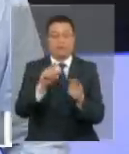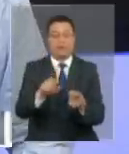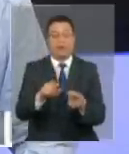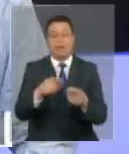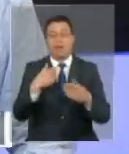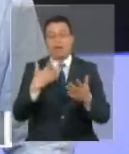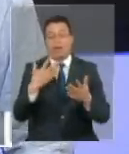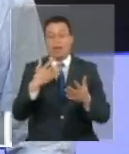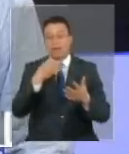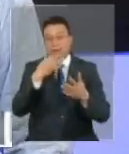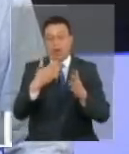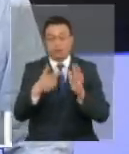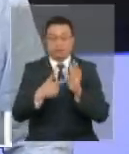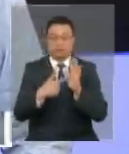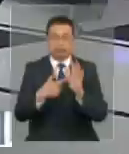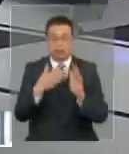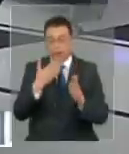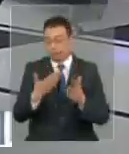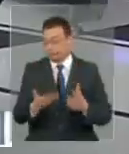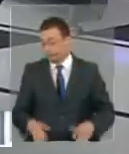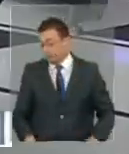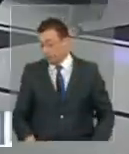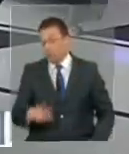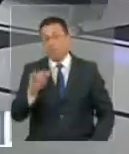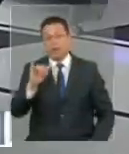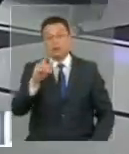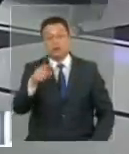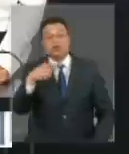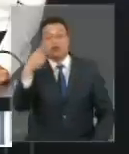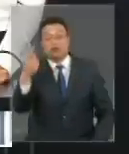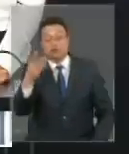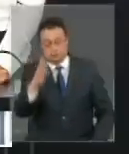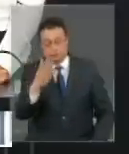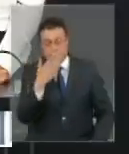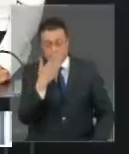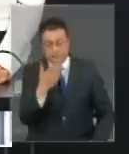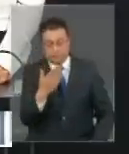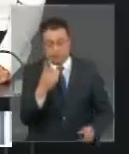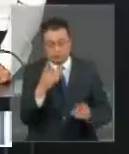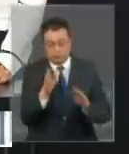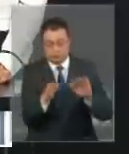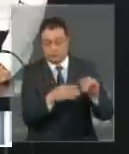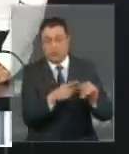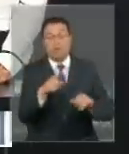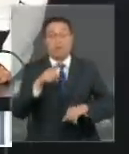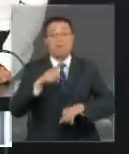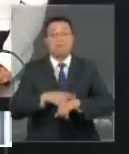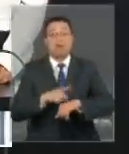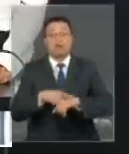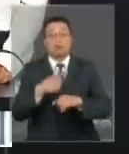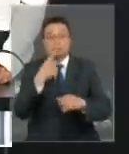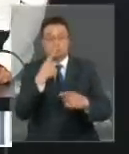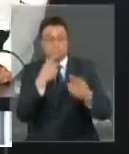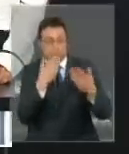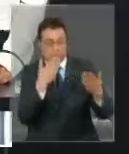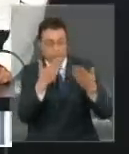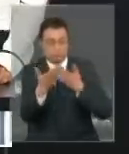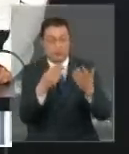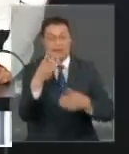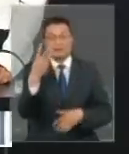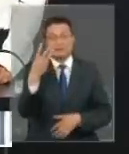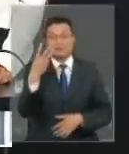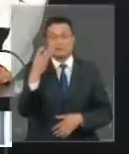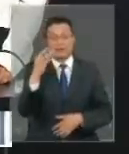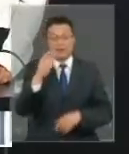presentaciones que haremos. Bien, vamos a nuestra siguiente sección. Sí, este es el minuto interpelador, se llama. Tienen